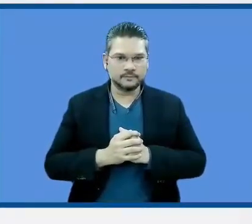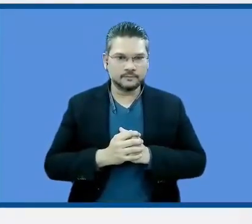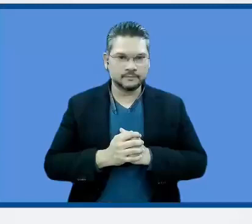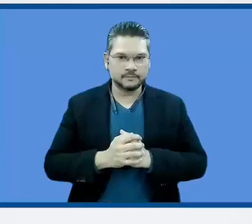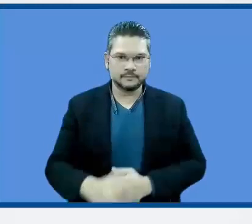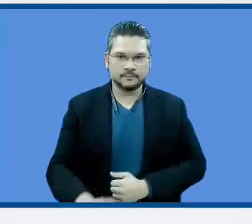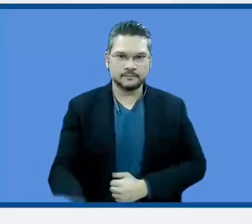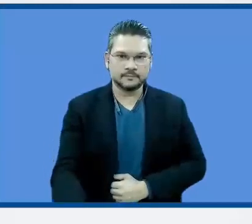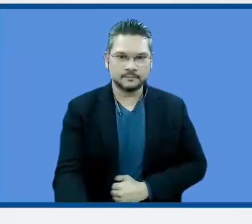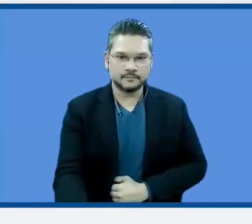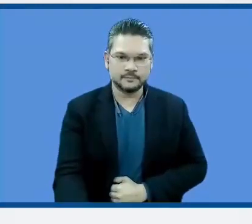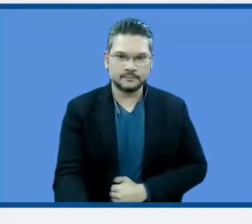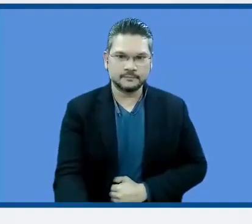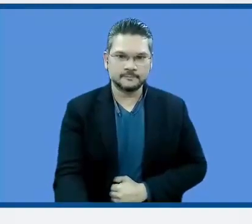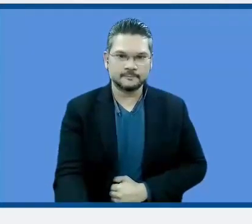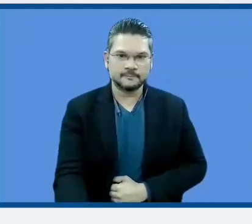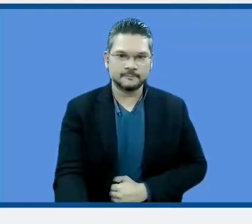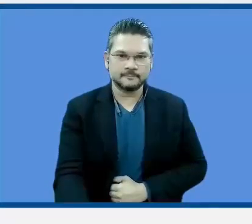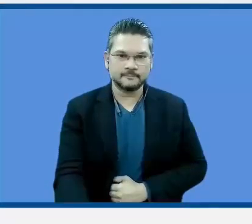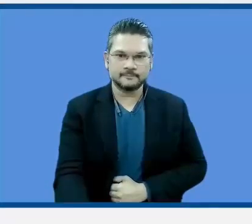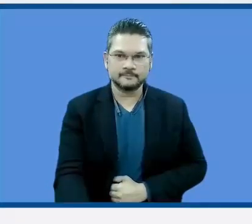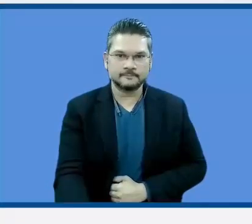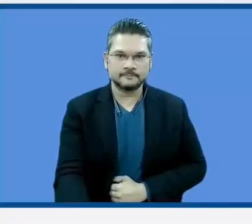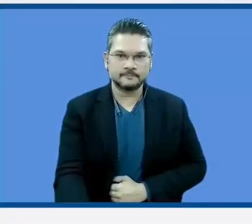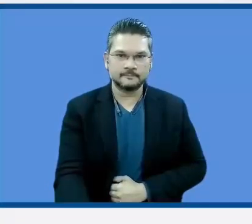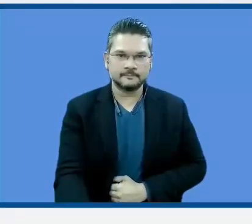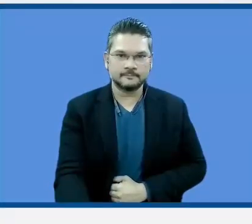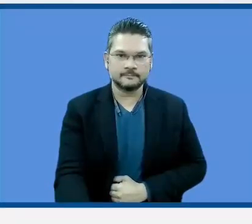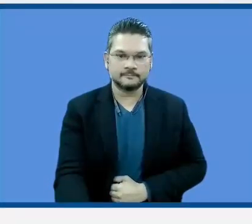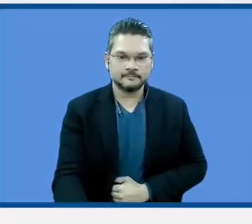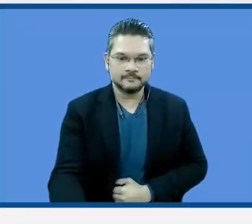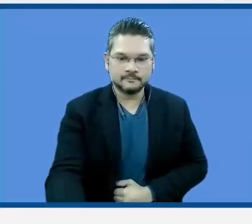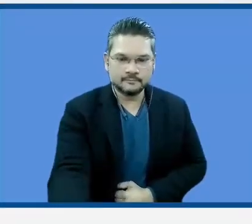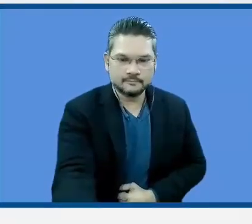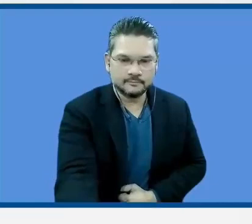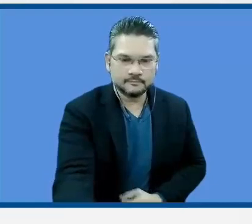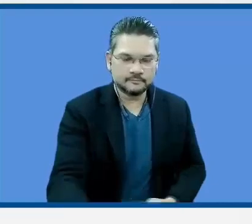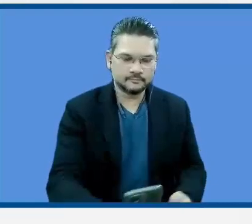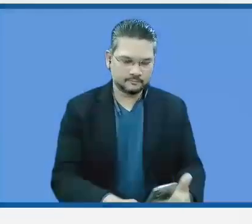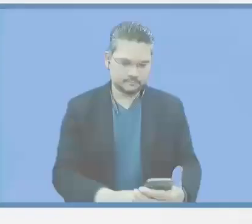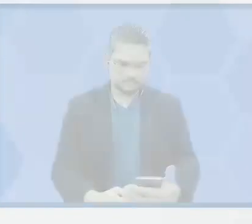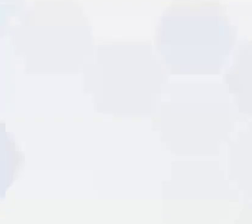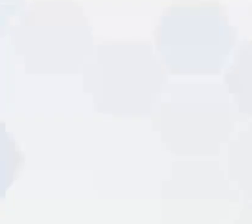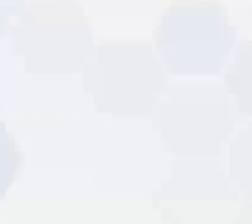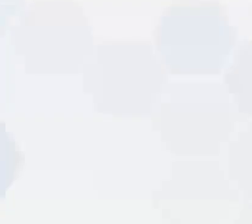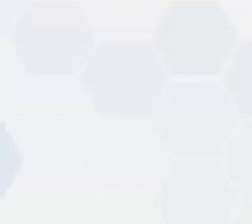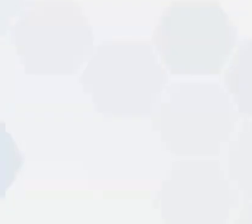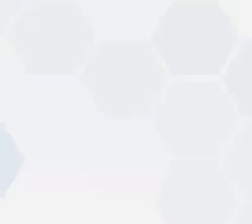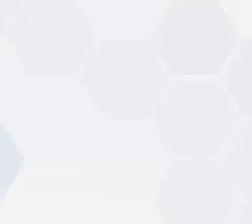eventos riesgosos que suelen afectar a las comunidades más vulnerables y siempre son las mismas.